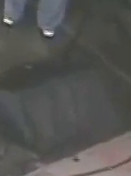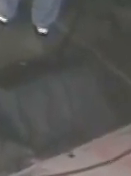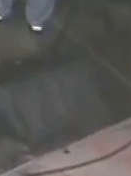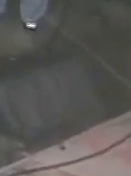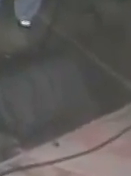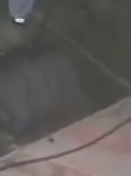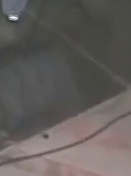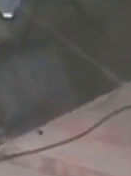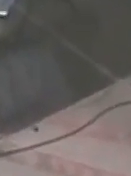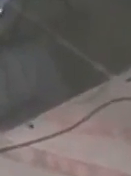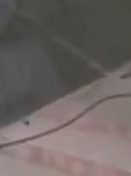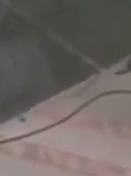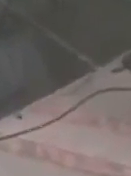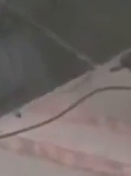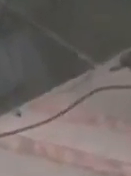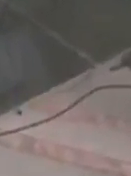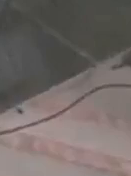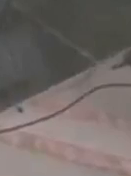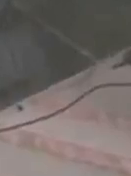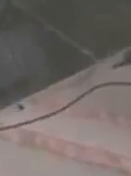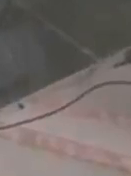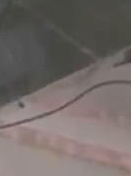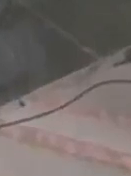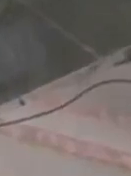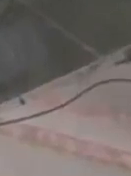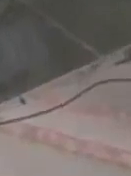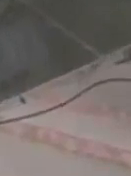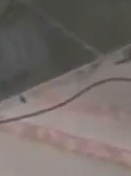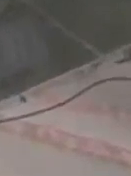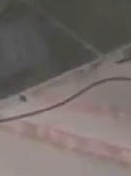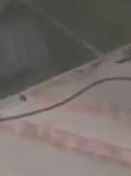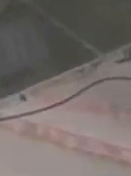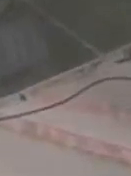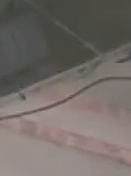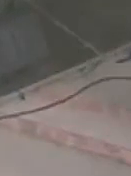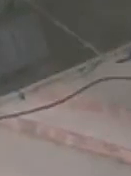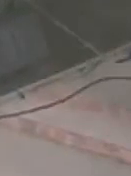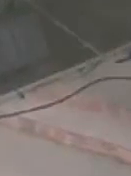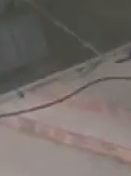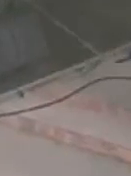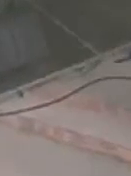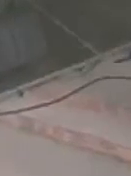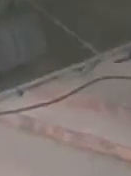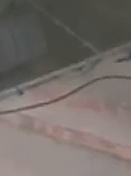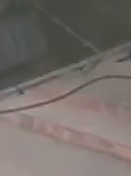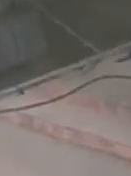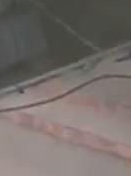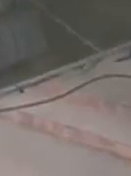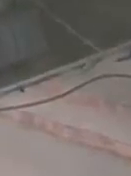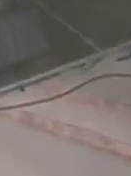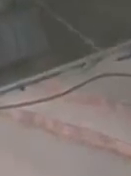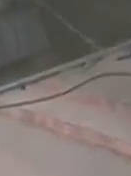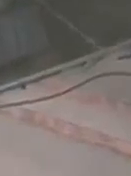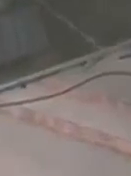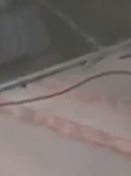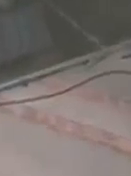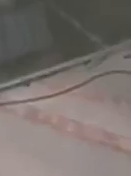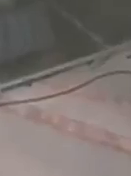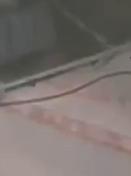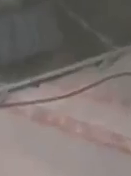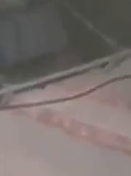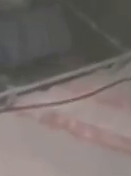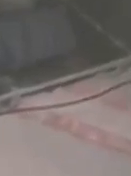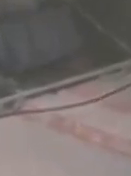a tener una generación mejor preparada, de una espiritualidad más profunda, una conciencia independentista más firme para poder educar al